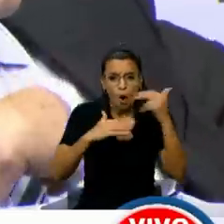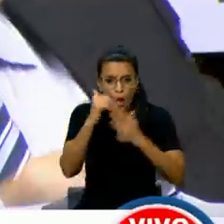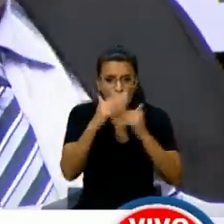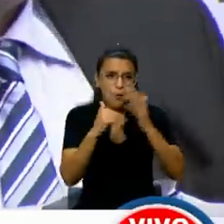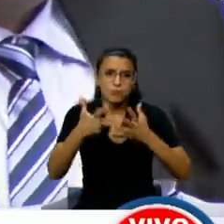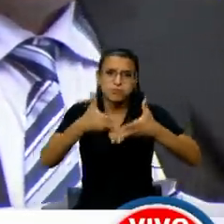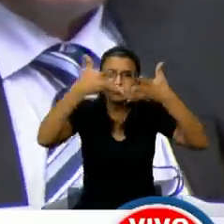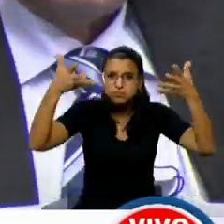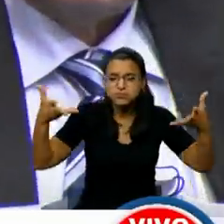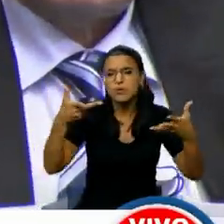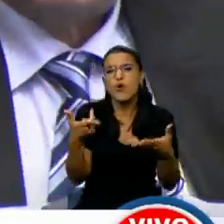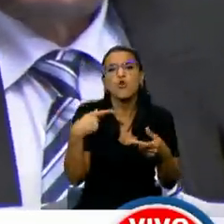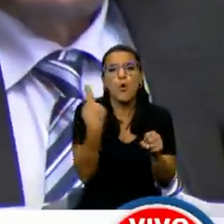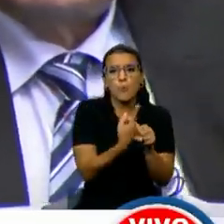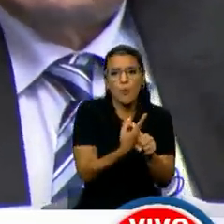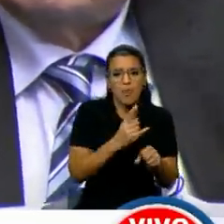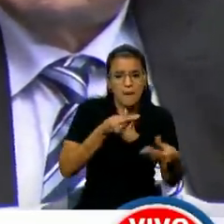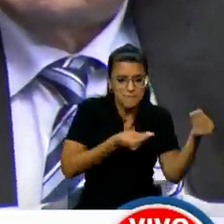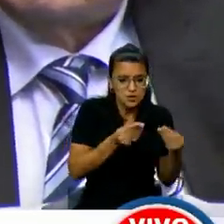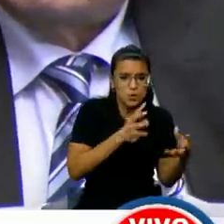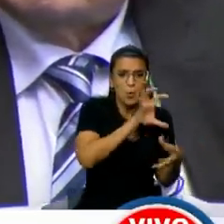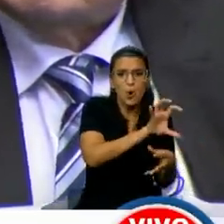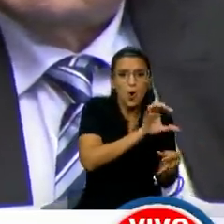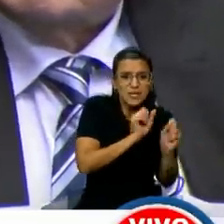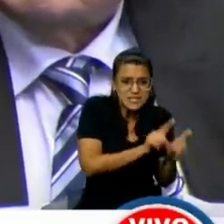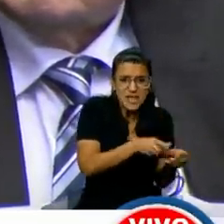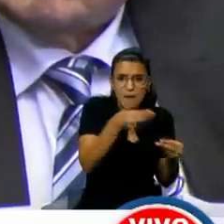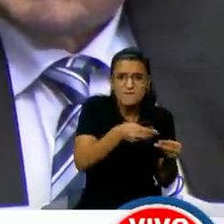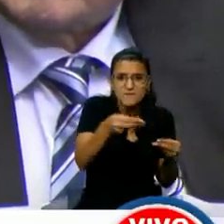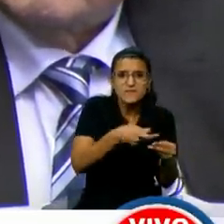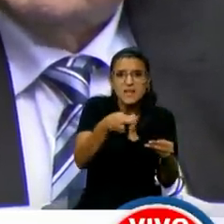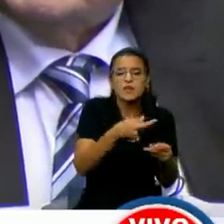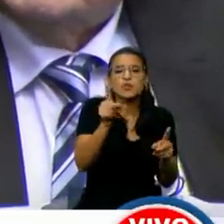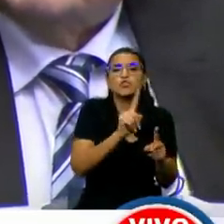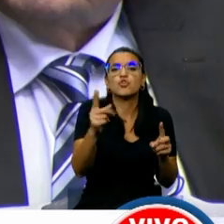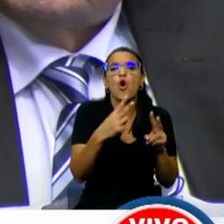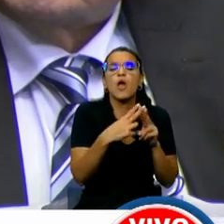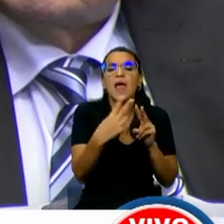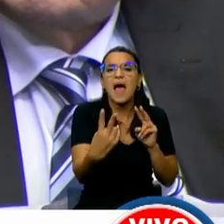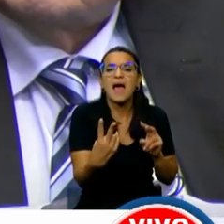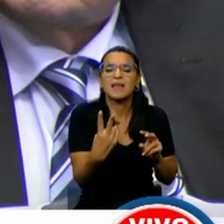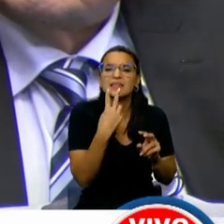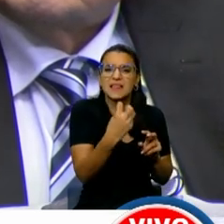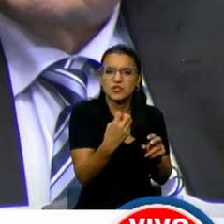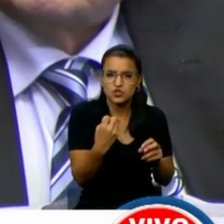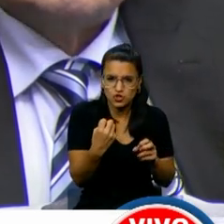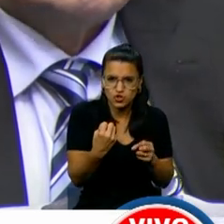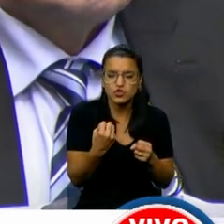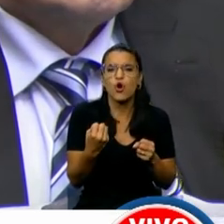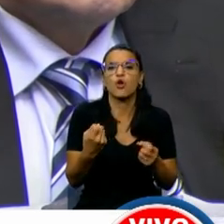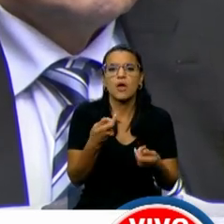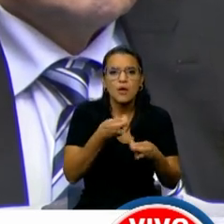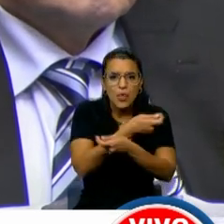su magnitud no podría ser financiada por el presupuesto provincial que es una línea de alta tensión que garantiza el suministro y la